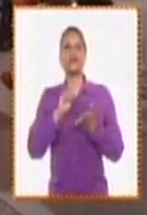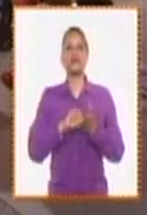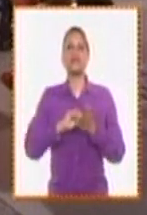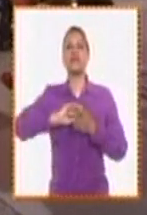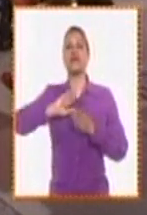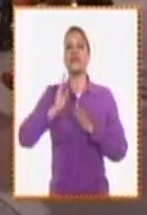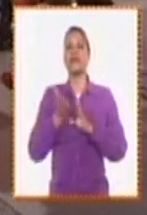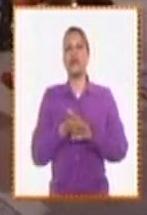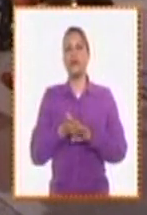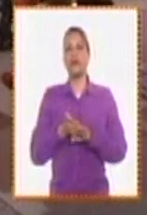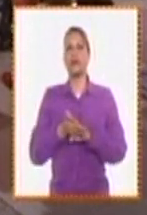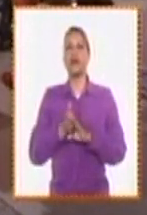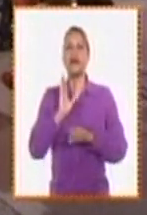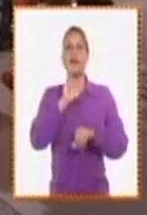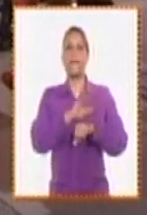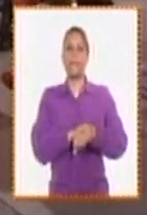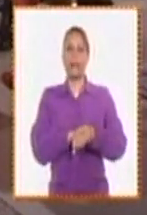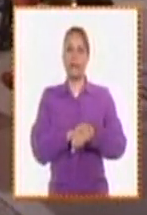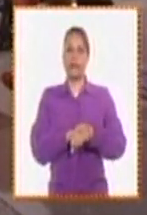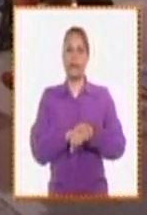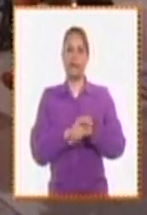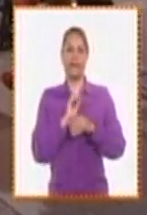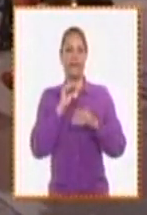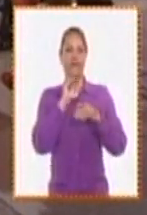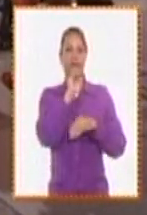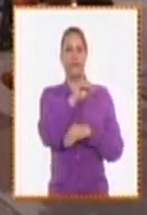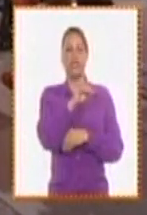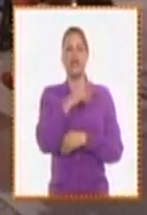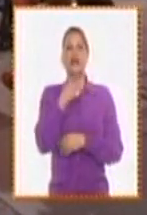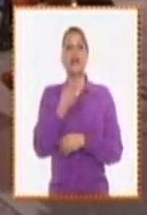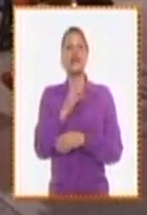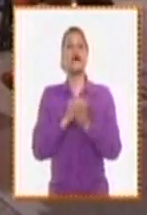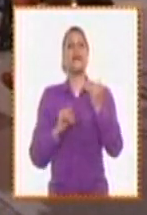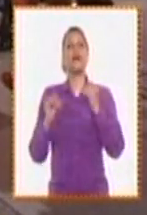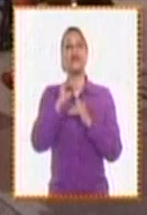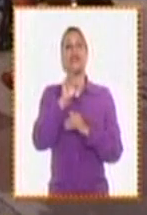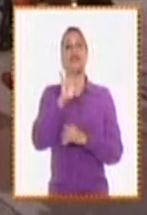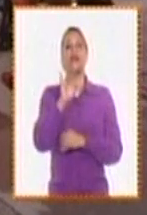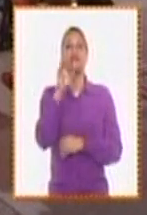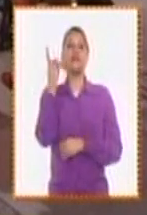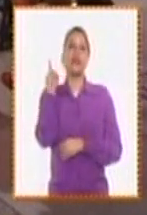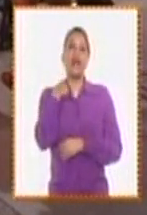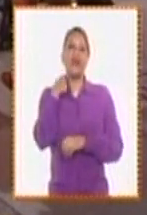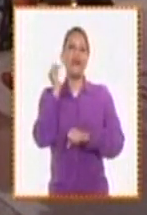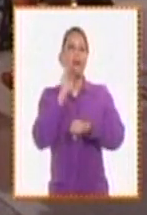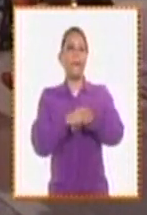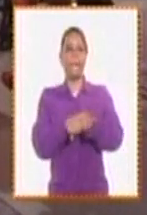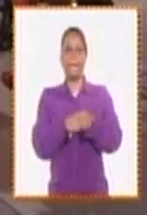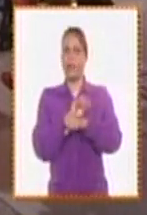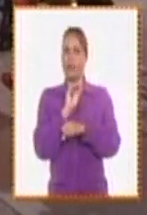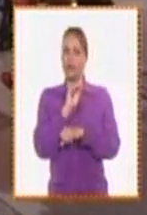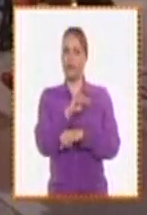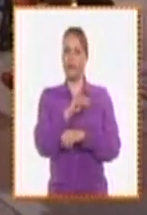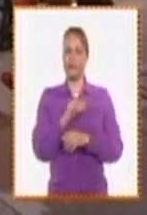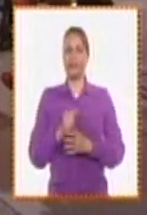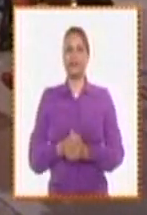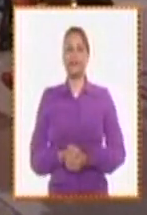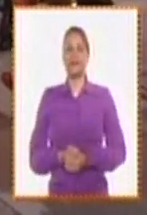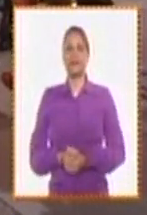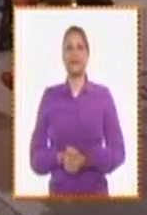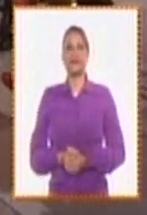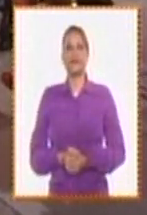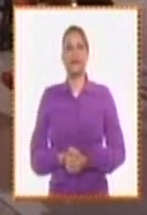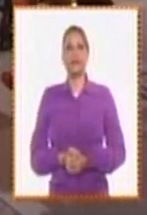sanciones de privación de libertad, que en su mayoría superaron los 15 años de privación de libertad, también